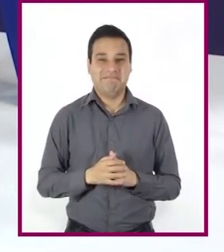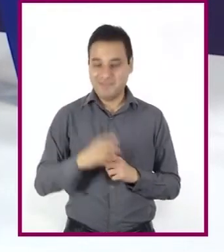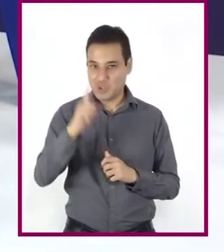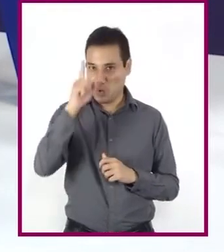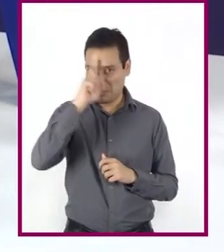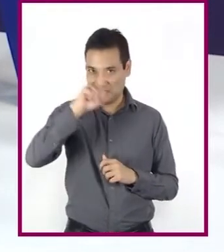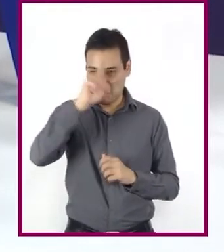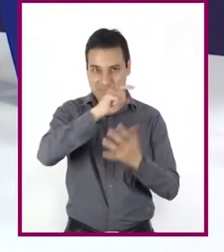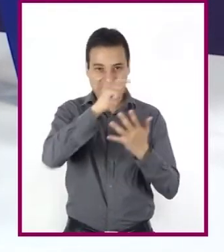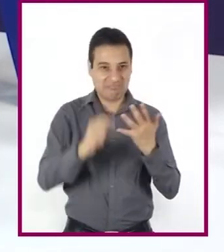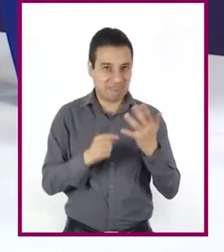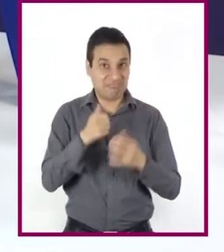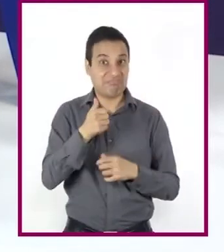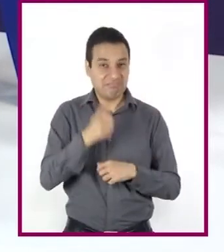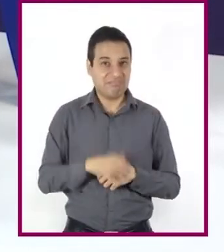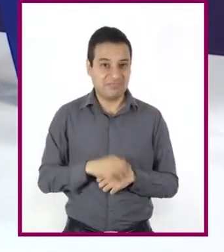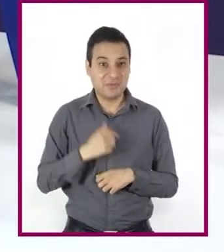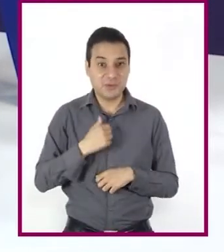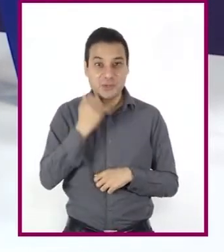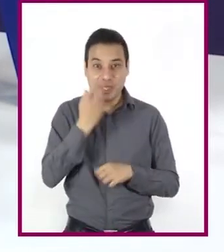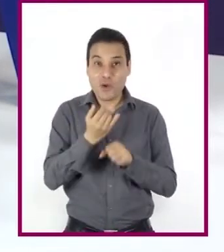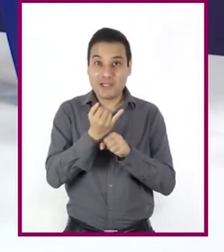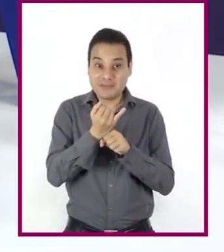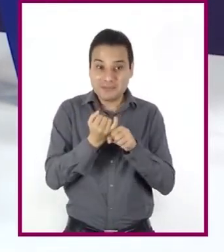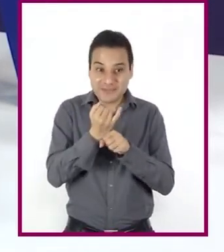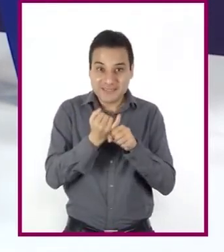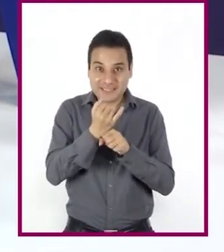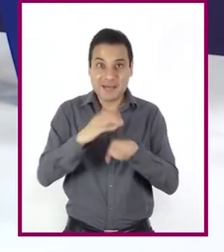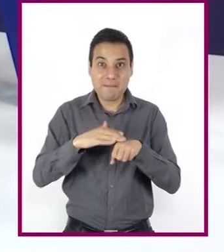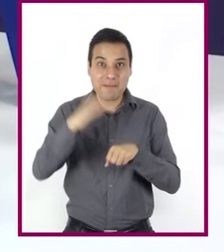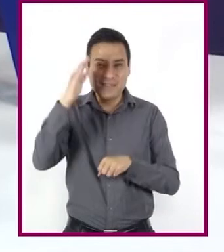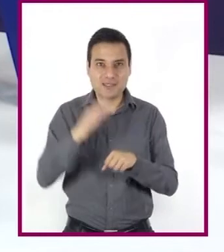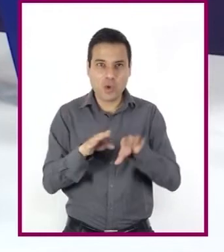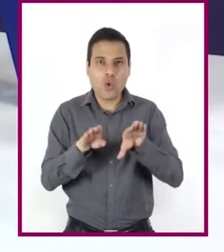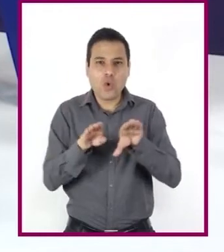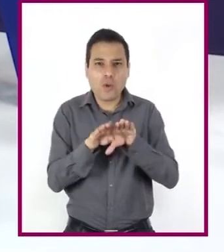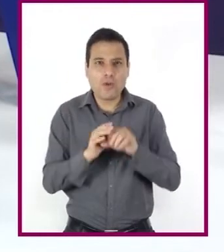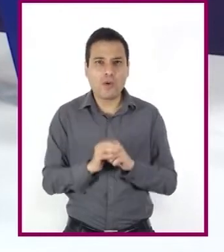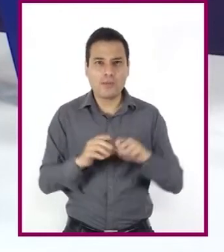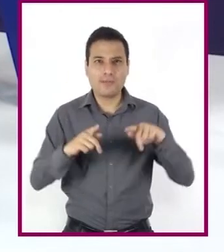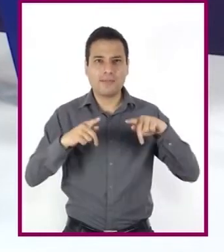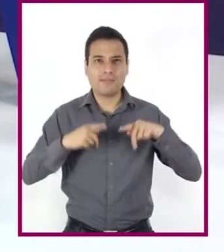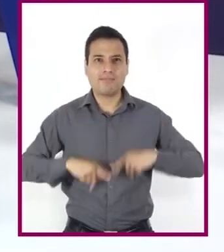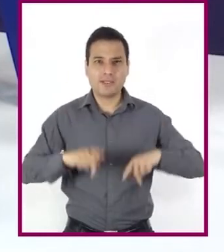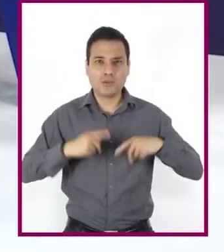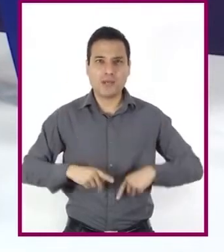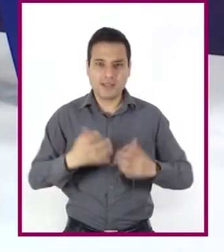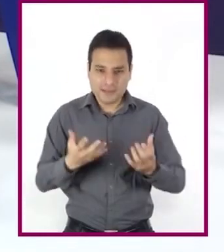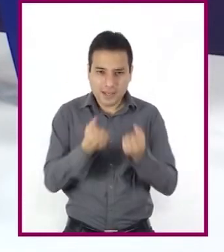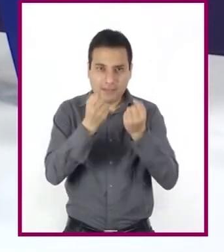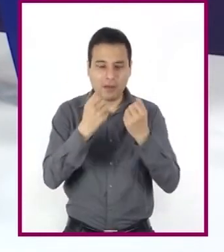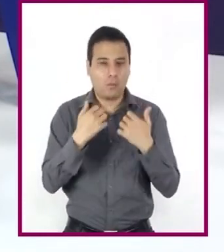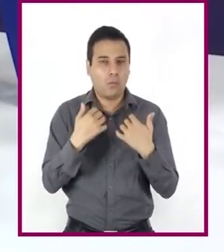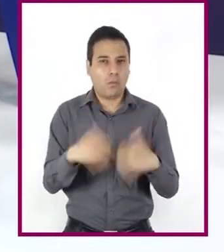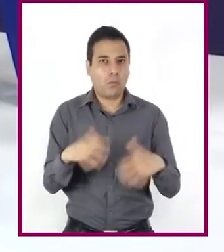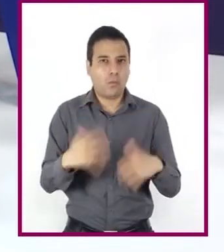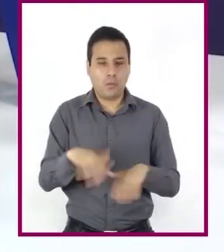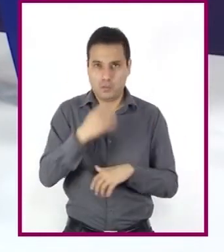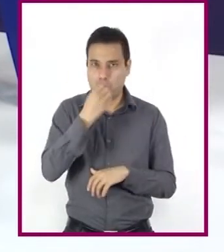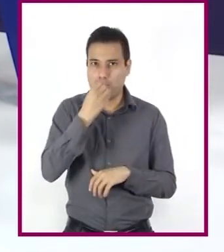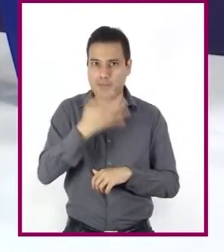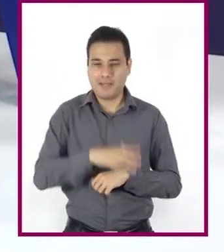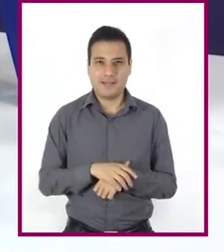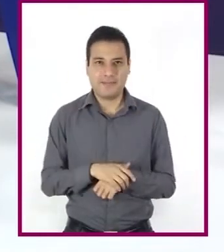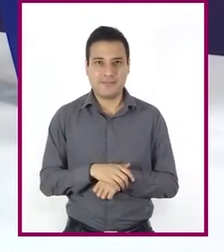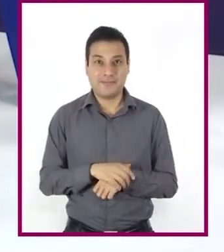consejos. Hasta me dan ganas de investigar más acerca del hombre que se salvó de la muerte por aquella coma fuera de su lugar. ¿Y qué decir